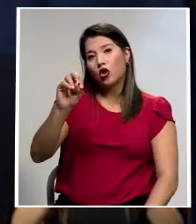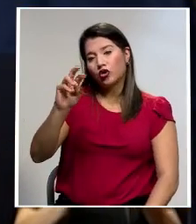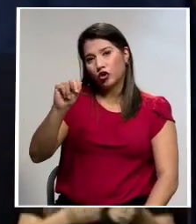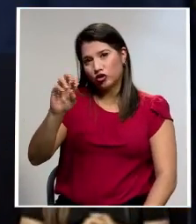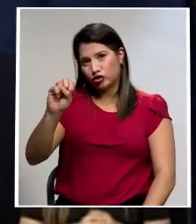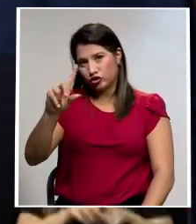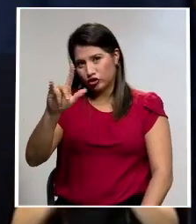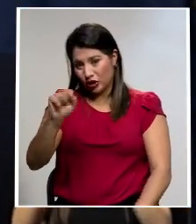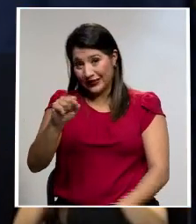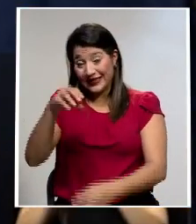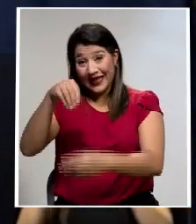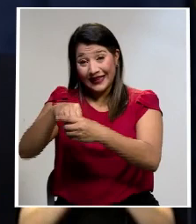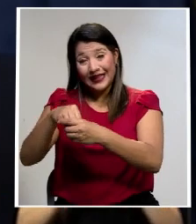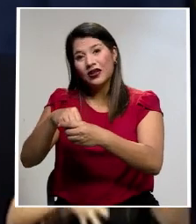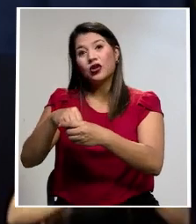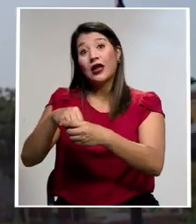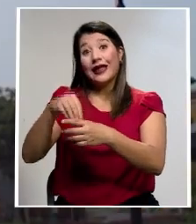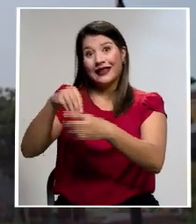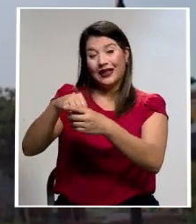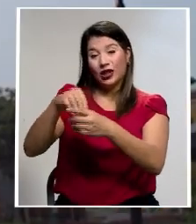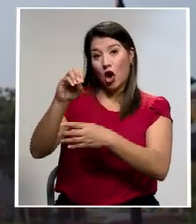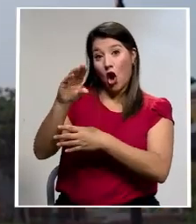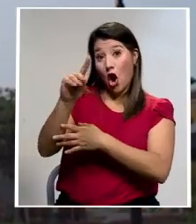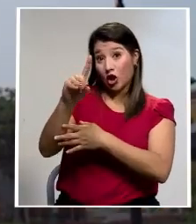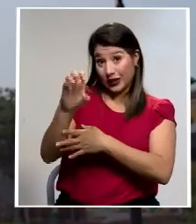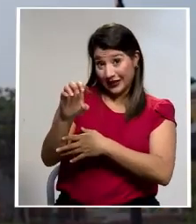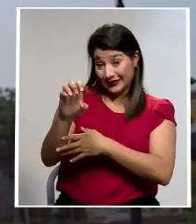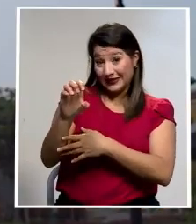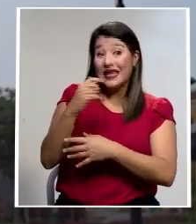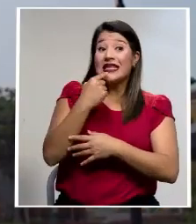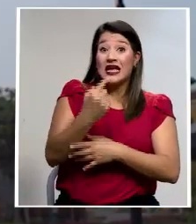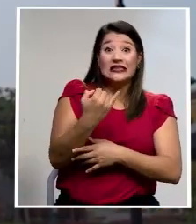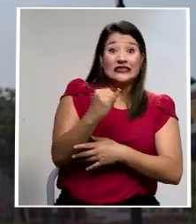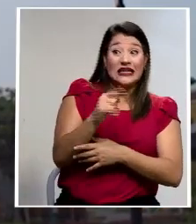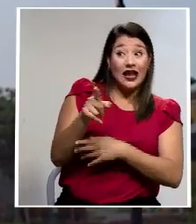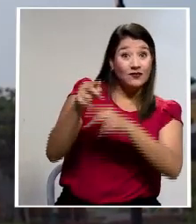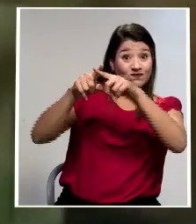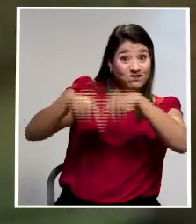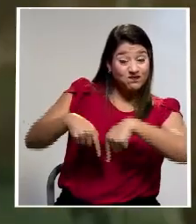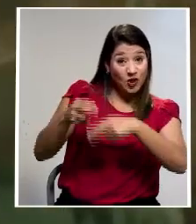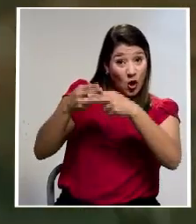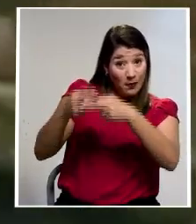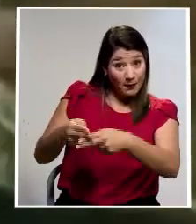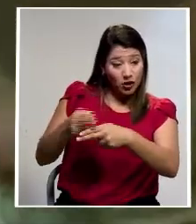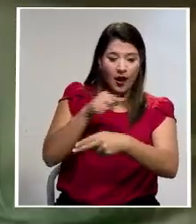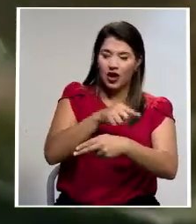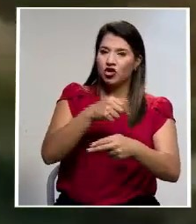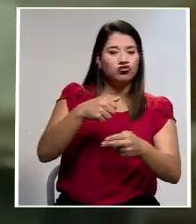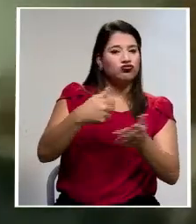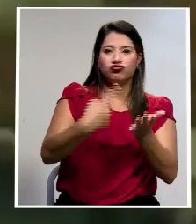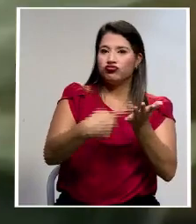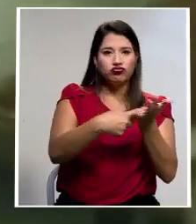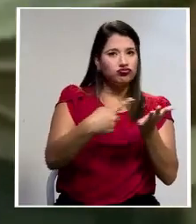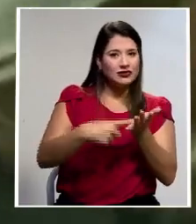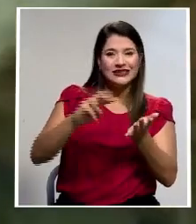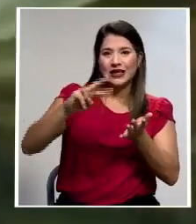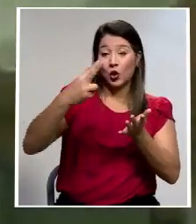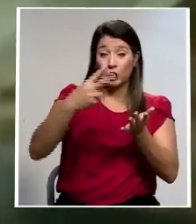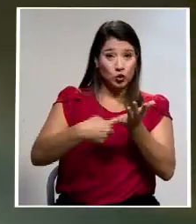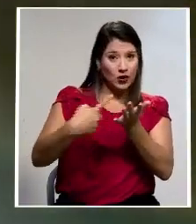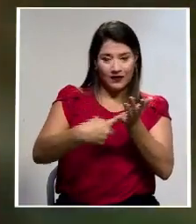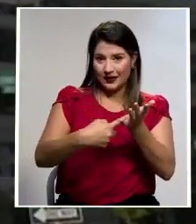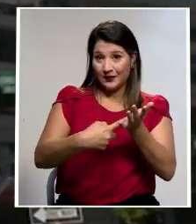de la República, Carlos Alvarado, solicitaba a los diputados aprobar el segundo debate del crédito por 1.778 millones de dólares